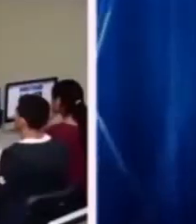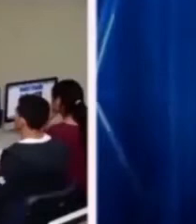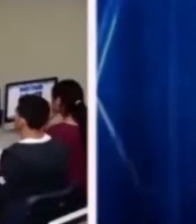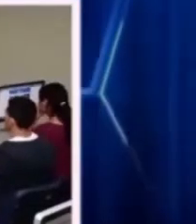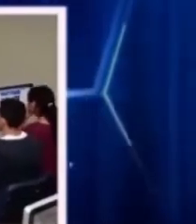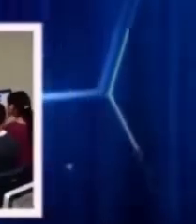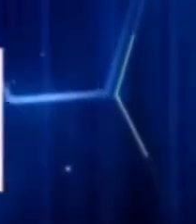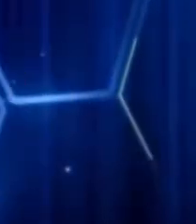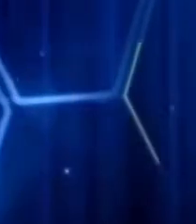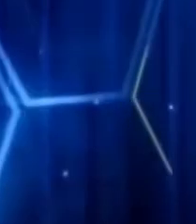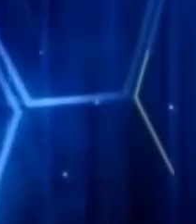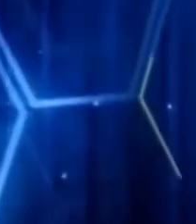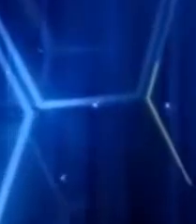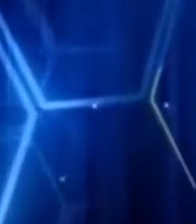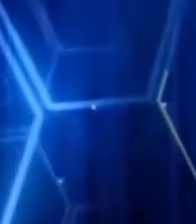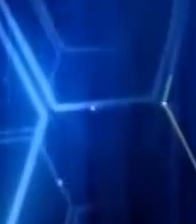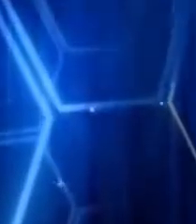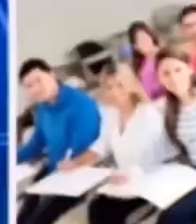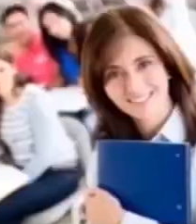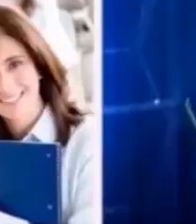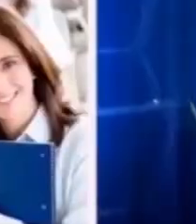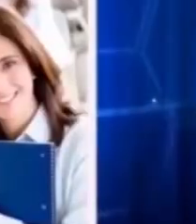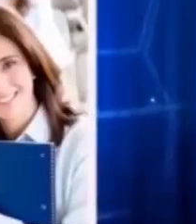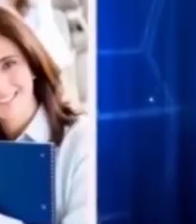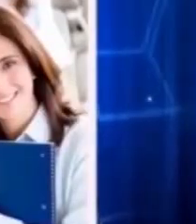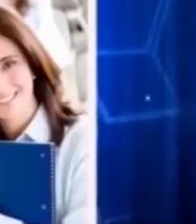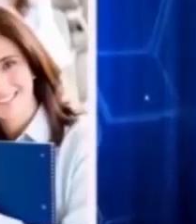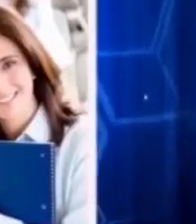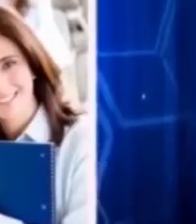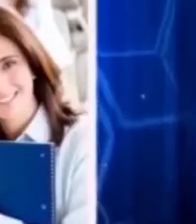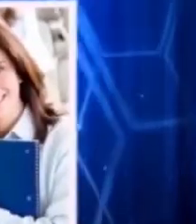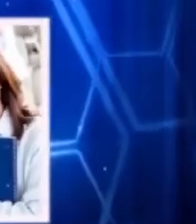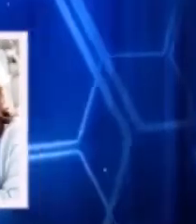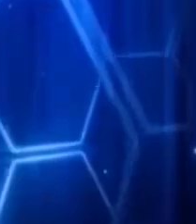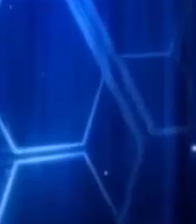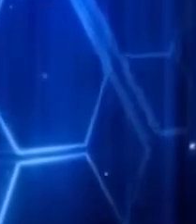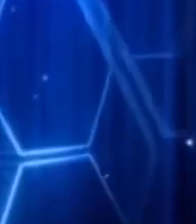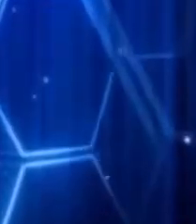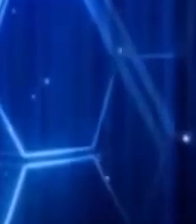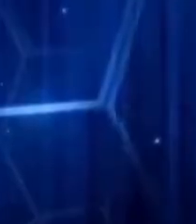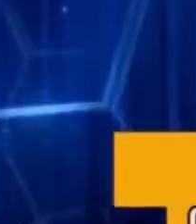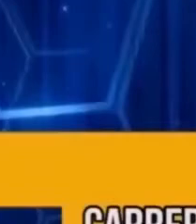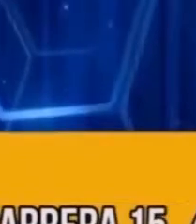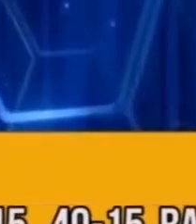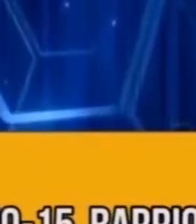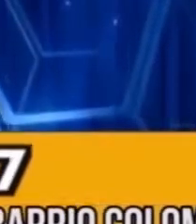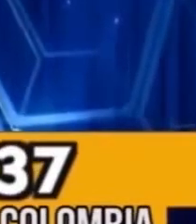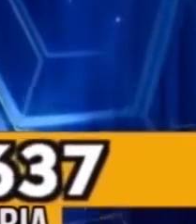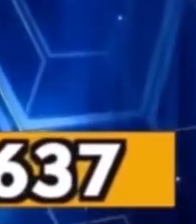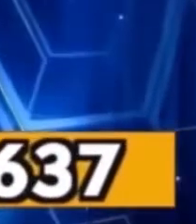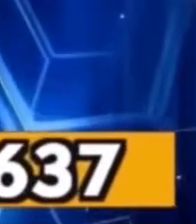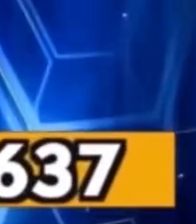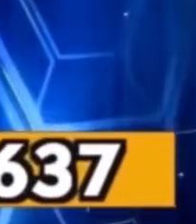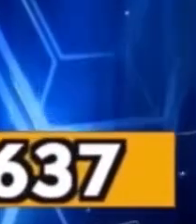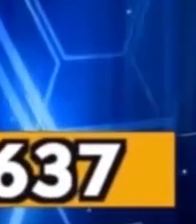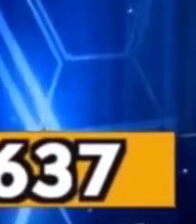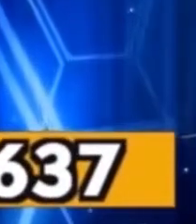el primer semestre de 2018. Llámenos o visítenos. En Sistemas Interactivos, usted sí aprende sistemas.